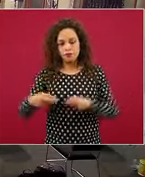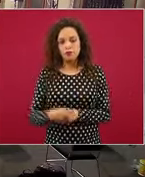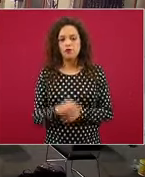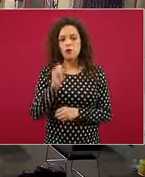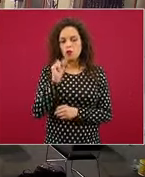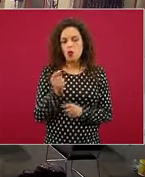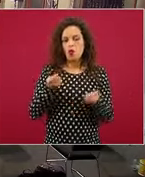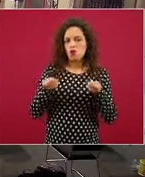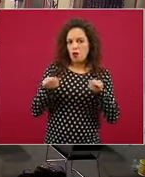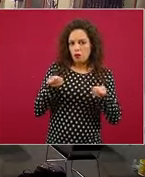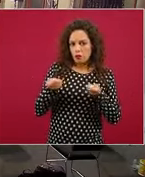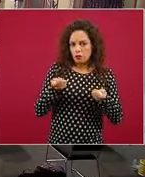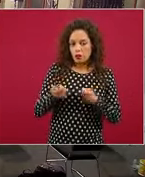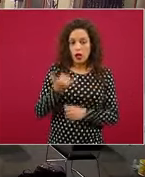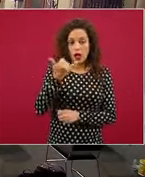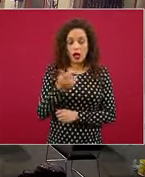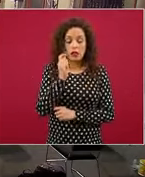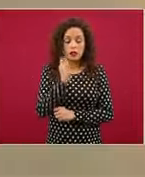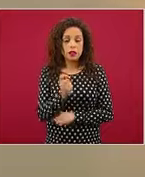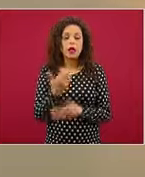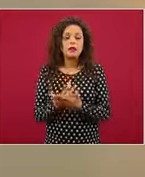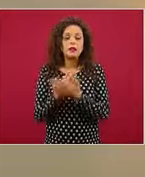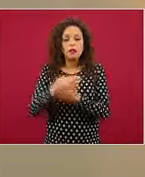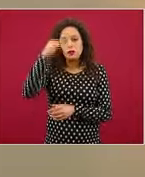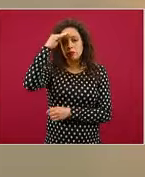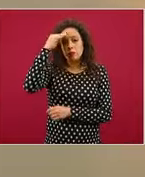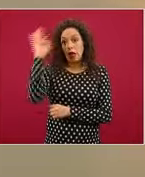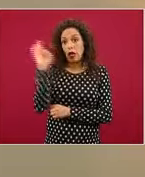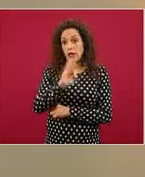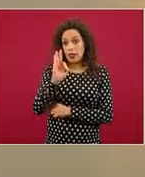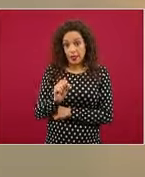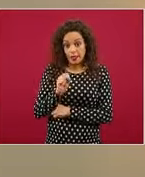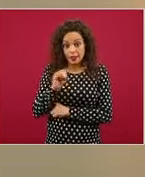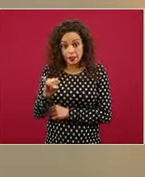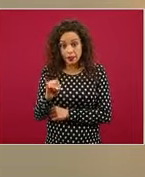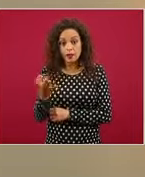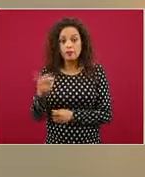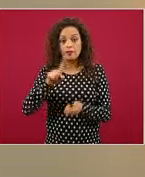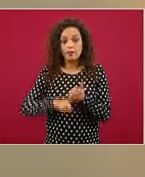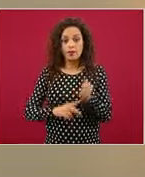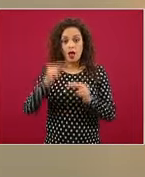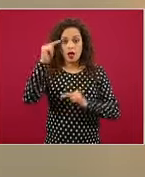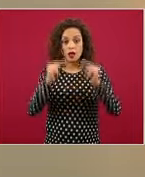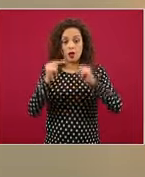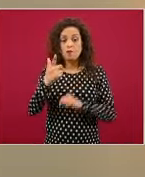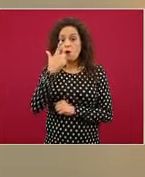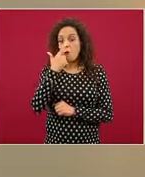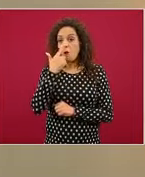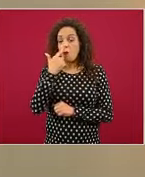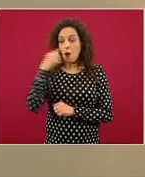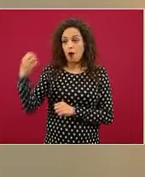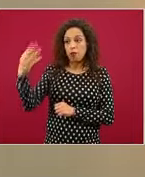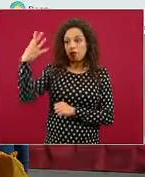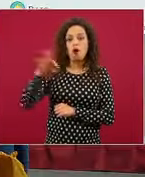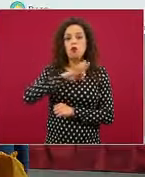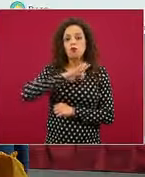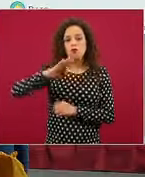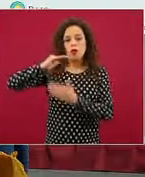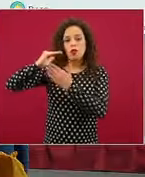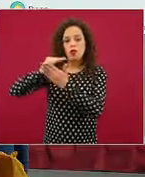epidémica, y la expectativa es que si esto sucede, pues entonces estos niveles máximos rojos podamos verlos más adelante